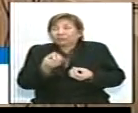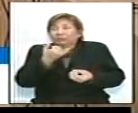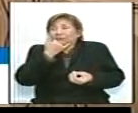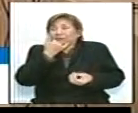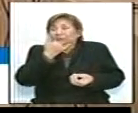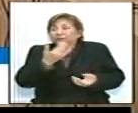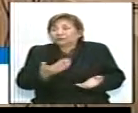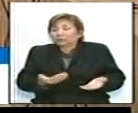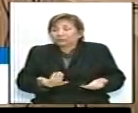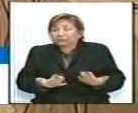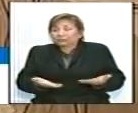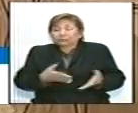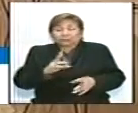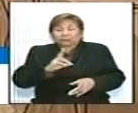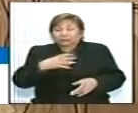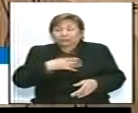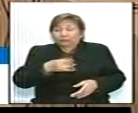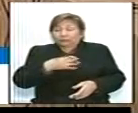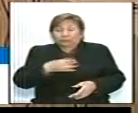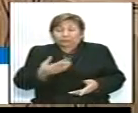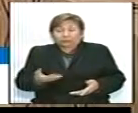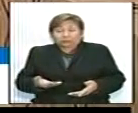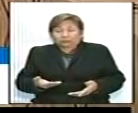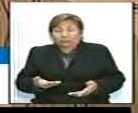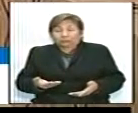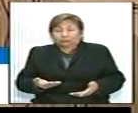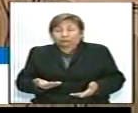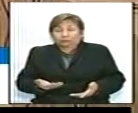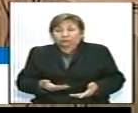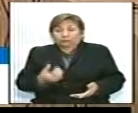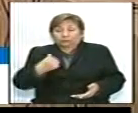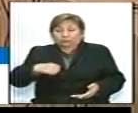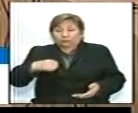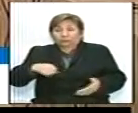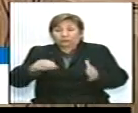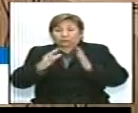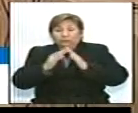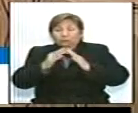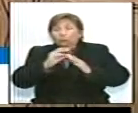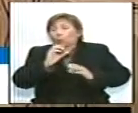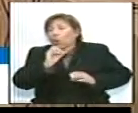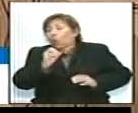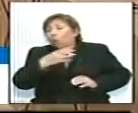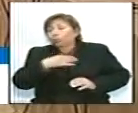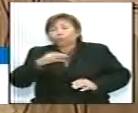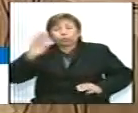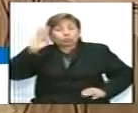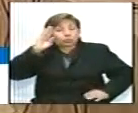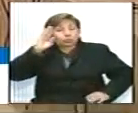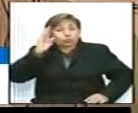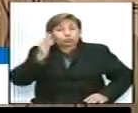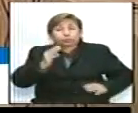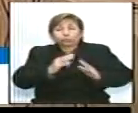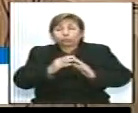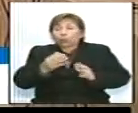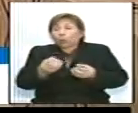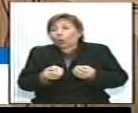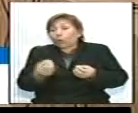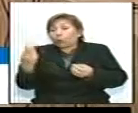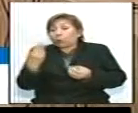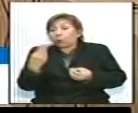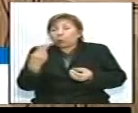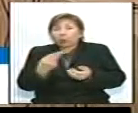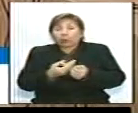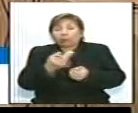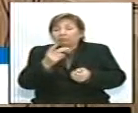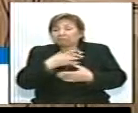estas cosas. ¿Qué pasa? ¿No les gusta a los municipios o no les gusta a los comisarios hacer patrullaje integrado? ¿No